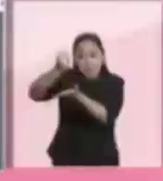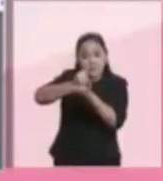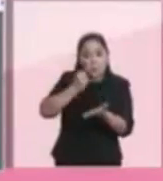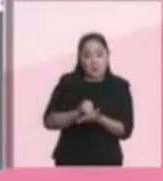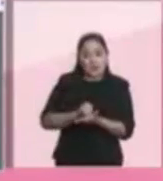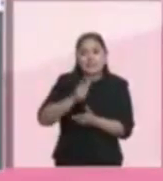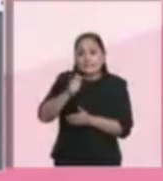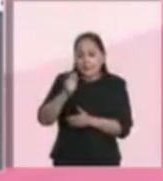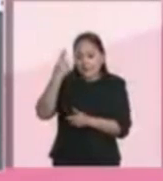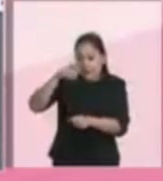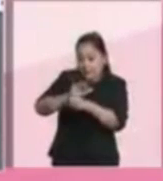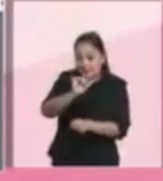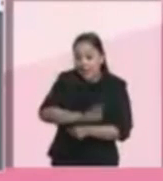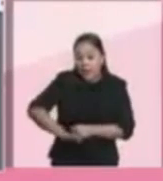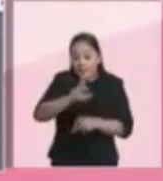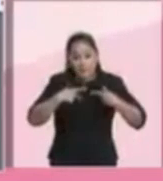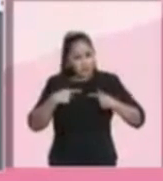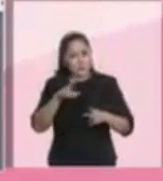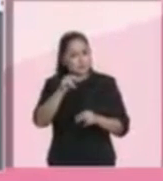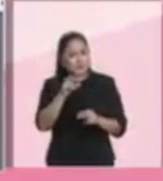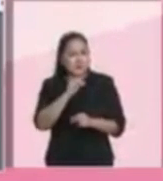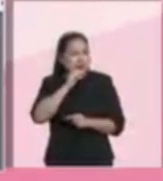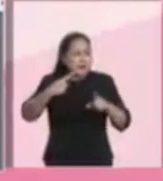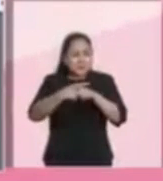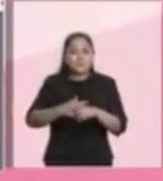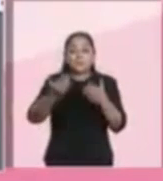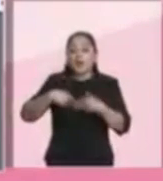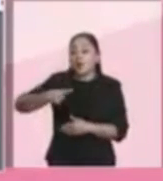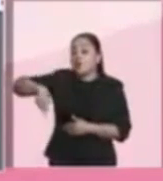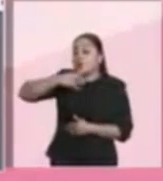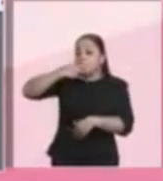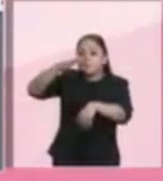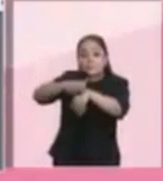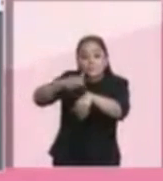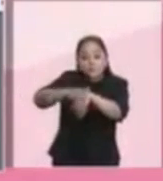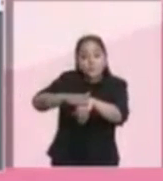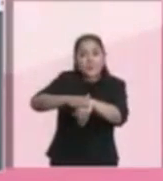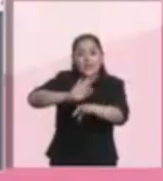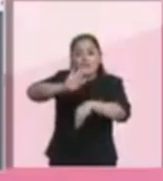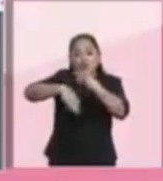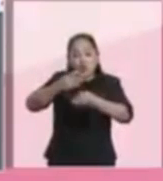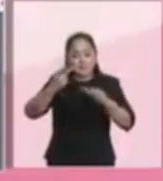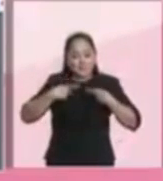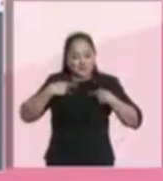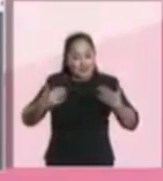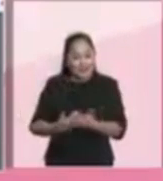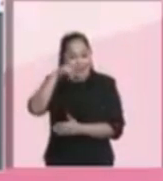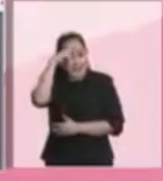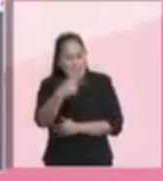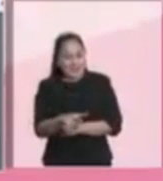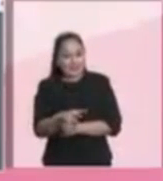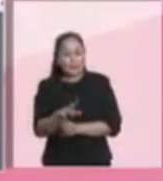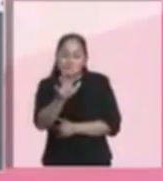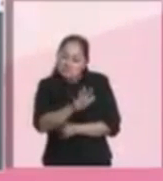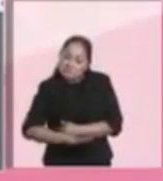interés popular. Nosotros sí vamos a convocar, ya lo estamos haciendo, a todo el pueblo de México a un